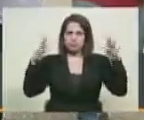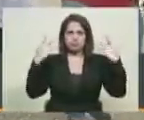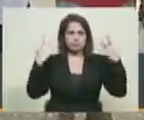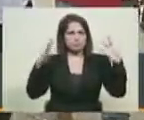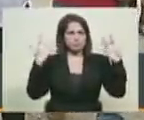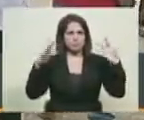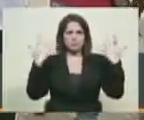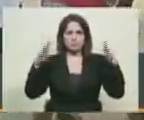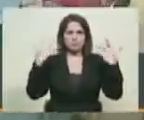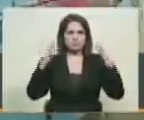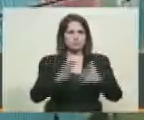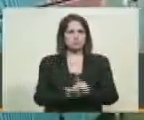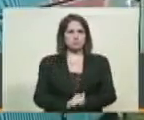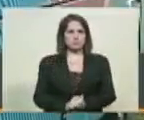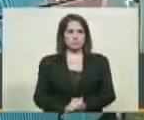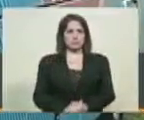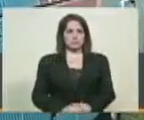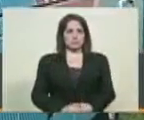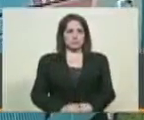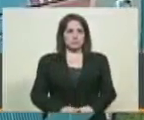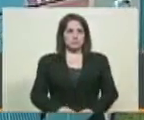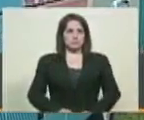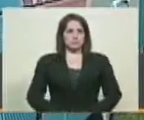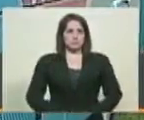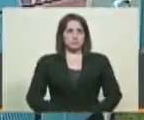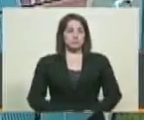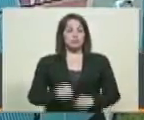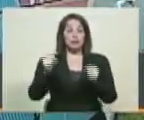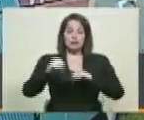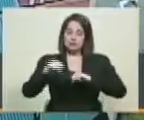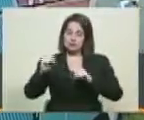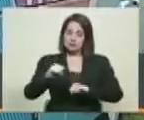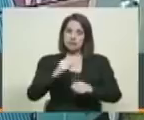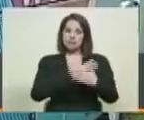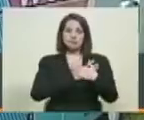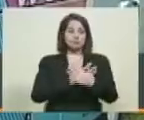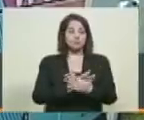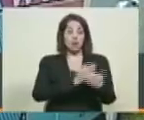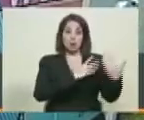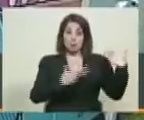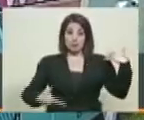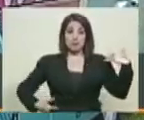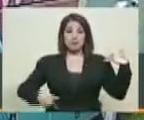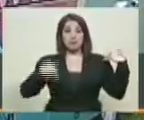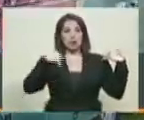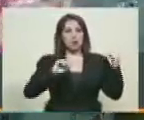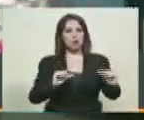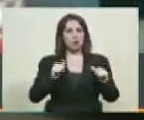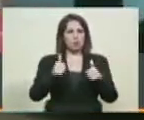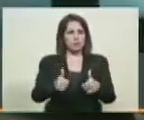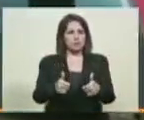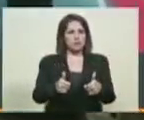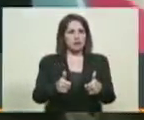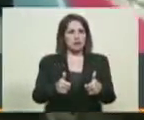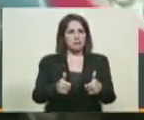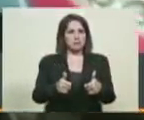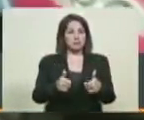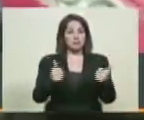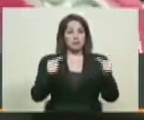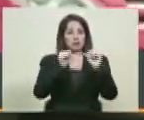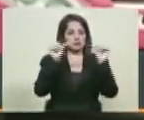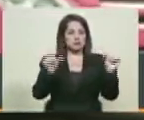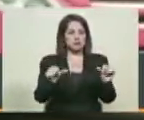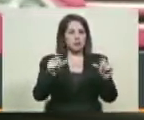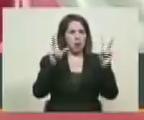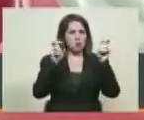Aquí, Héctor, por favor. Así es, presidente. Hoy entra en funcionamiento este nuevo sistema